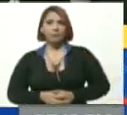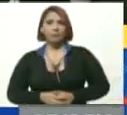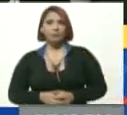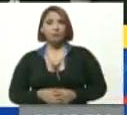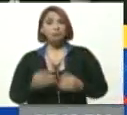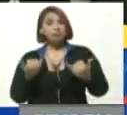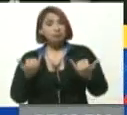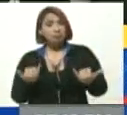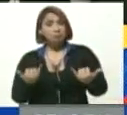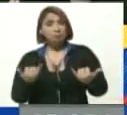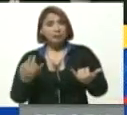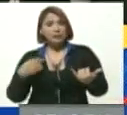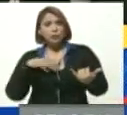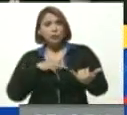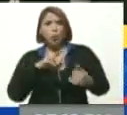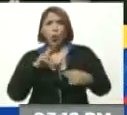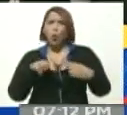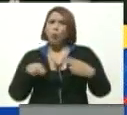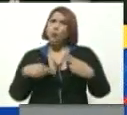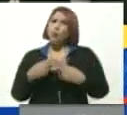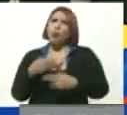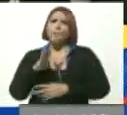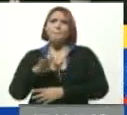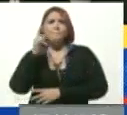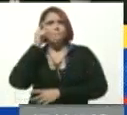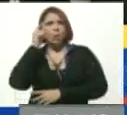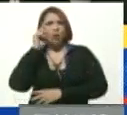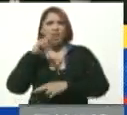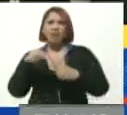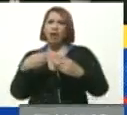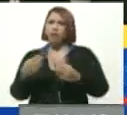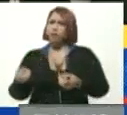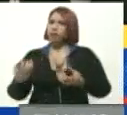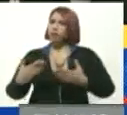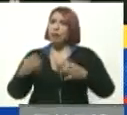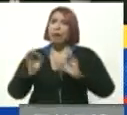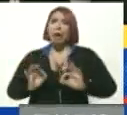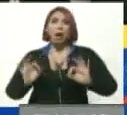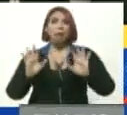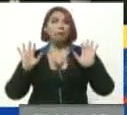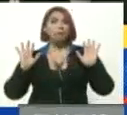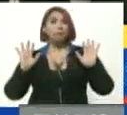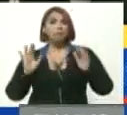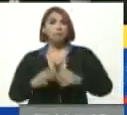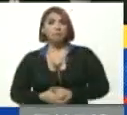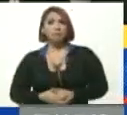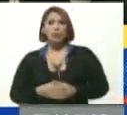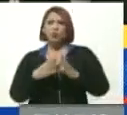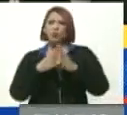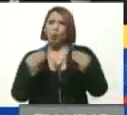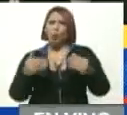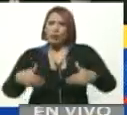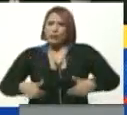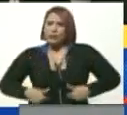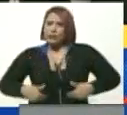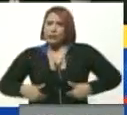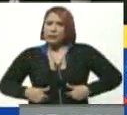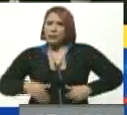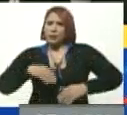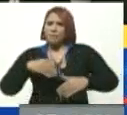Ahora, a nosotros nunca, Boris, nadie nos ha regalado nada. Nadie. Todo nos ha costado mucho